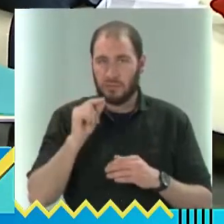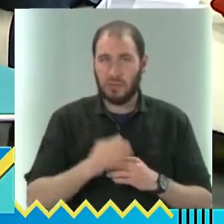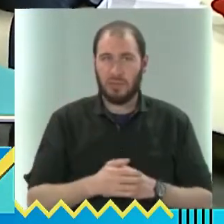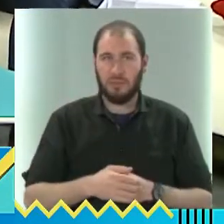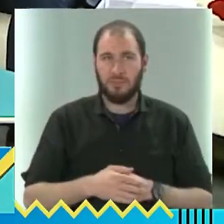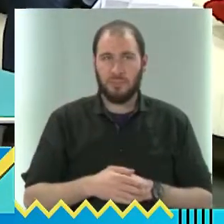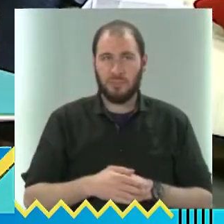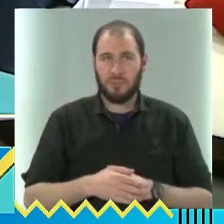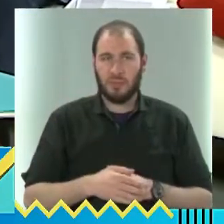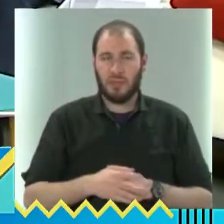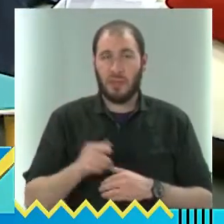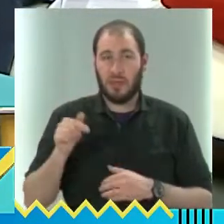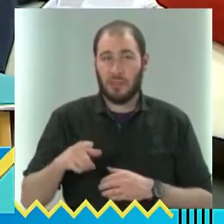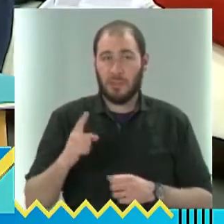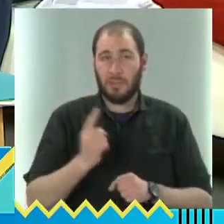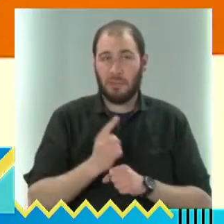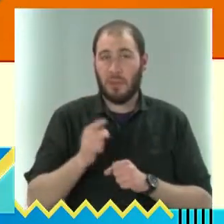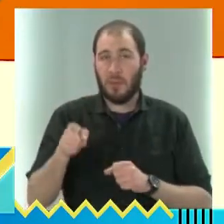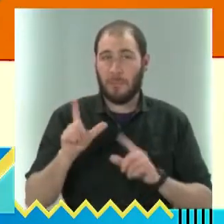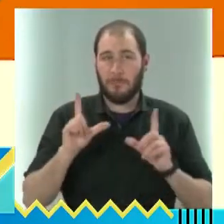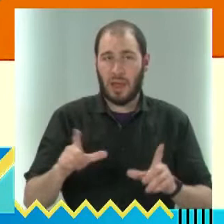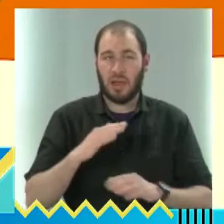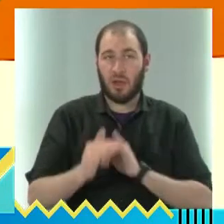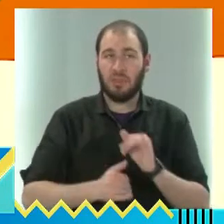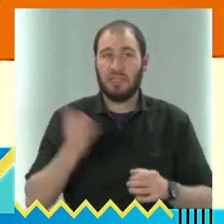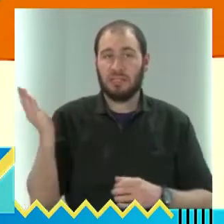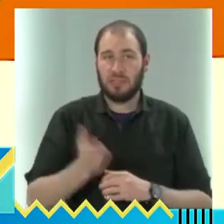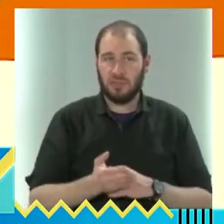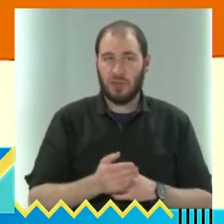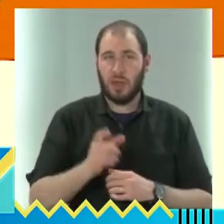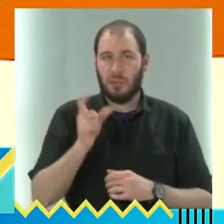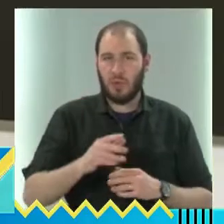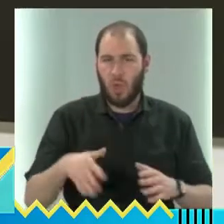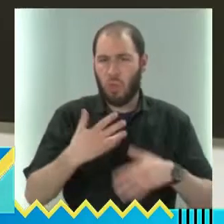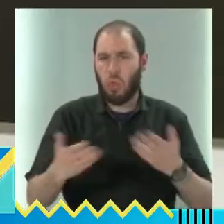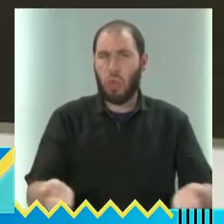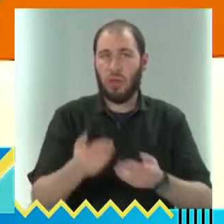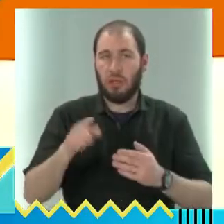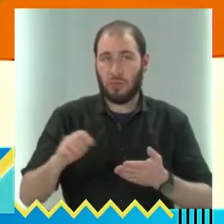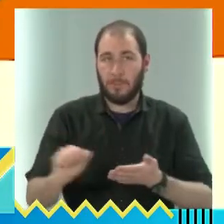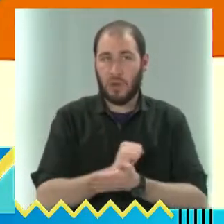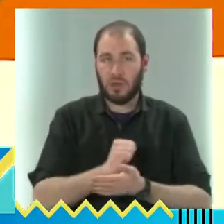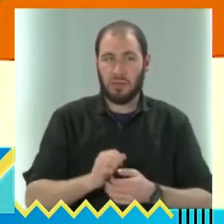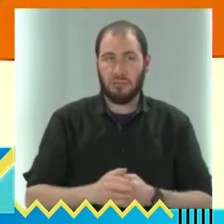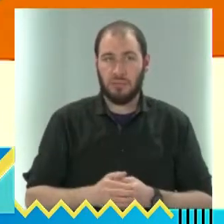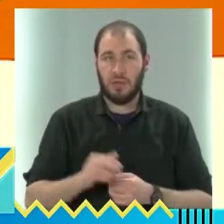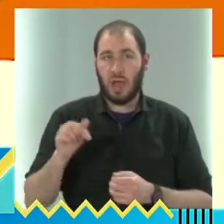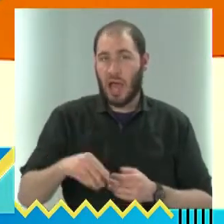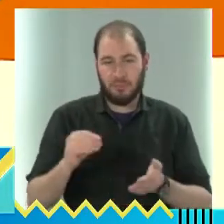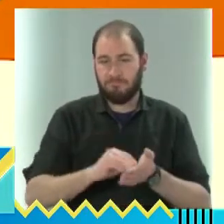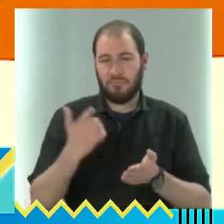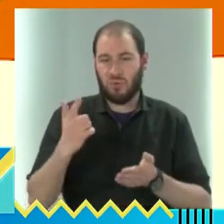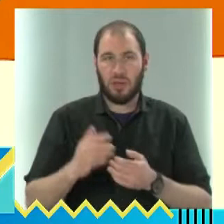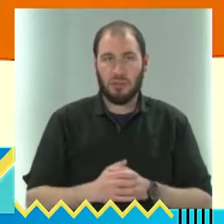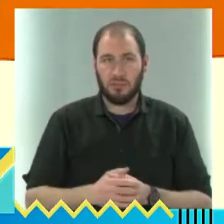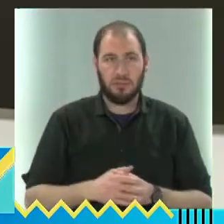Fernanda. Al primero pasaste una placa que decía que se sancionaba a quien genere tumultos. Eso fue eliminado. Exacto. Hoy ya no está. Eso